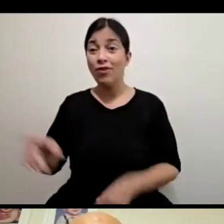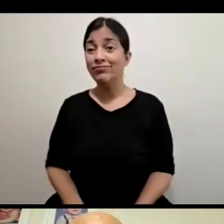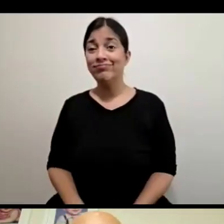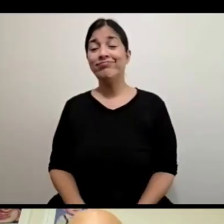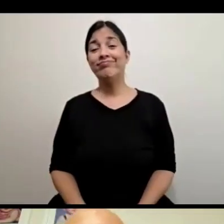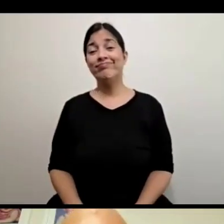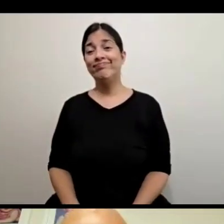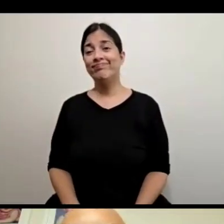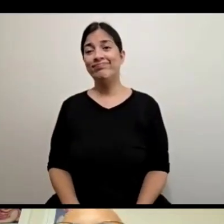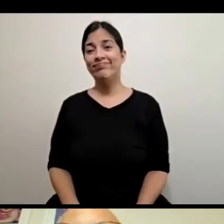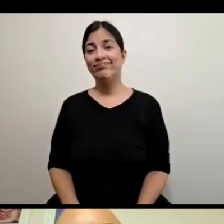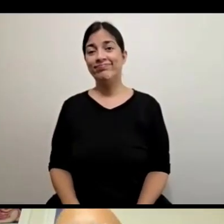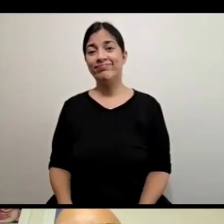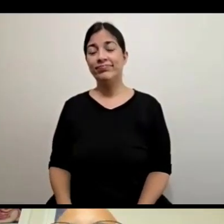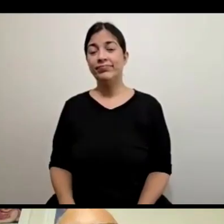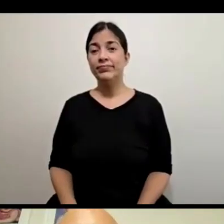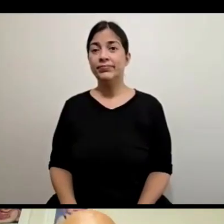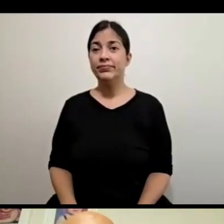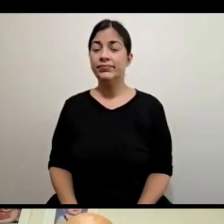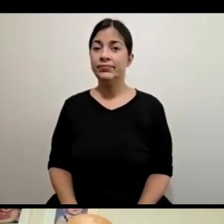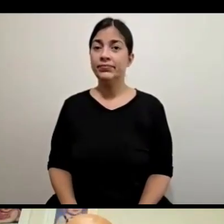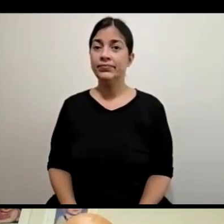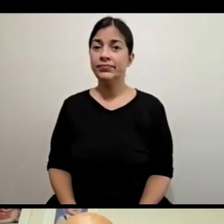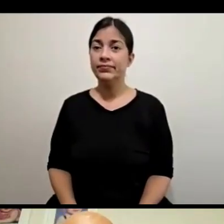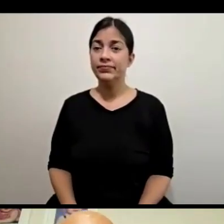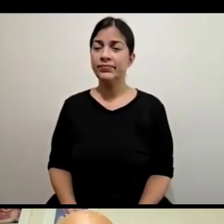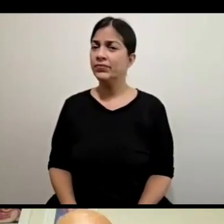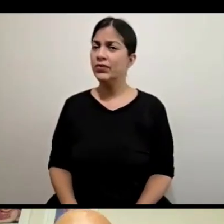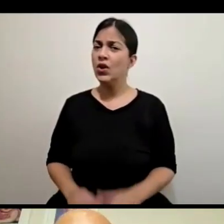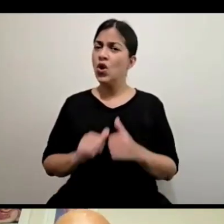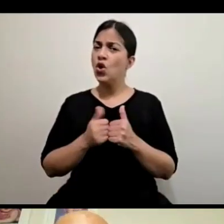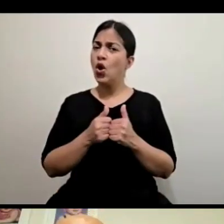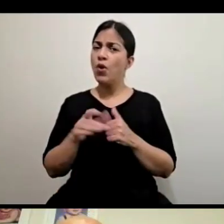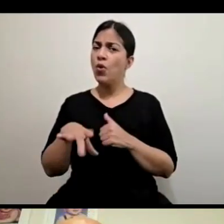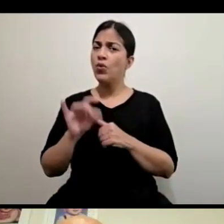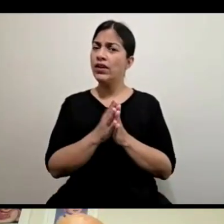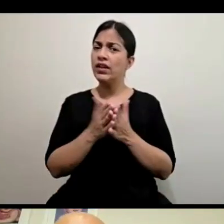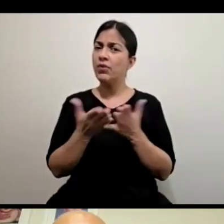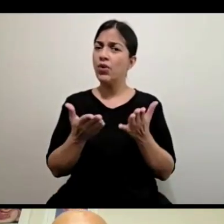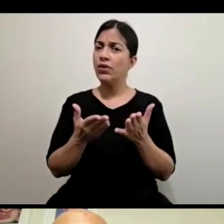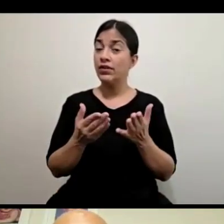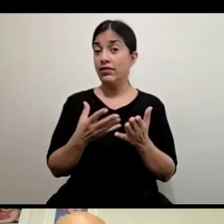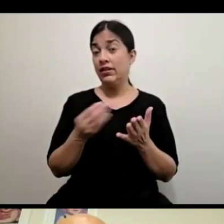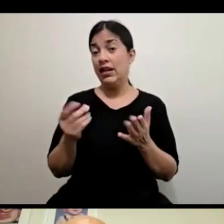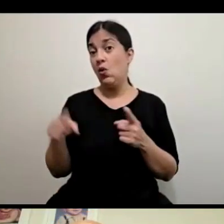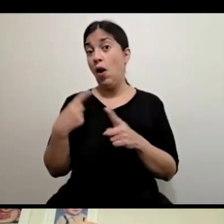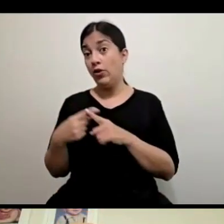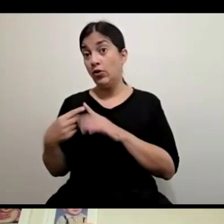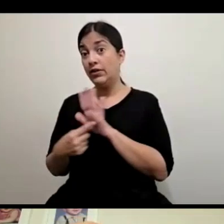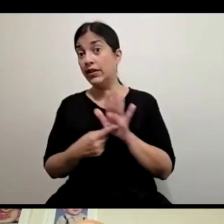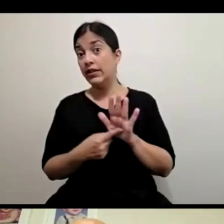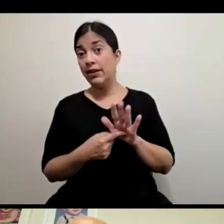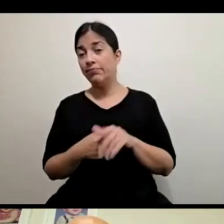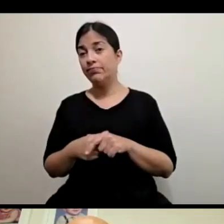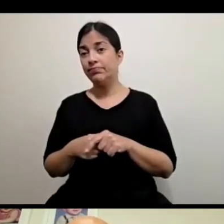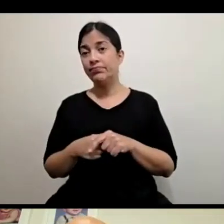llevan. Pero nada. ¿Cómo se consigue este libro? O sea, ¿cómo uno, y cuándo va a ser la presentación, verdad? Hay que hacer una presentación.